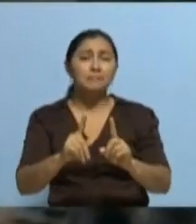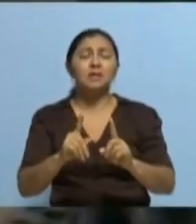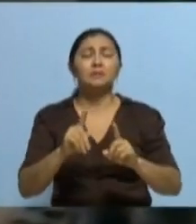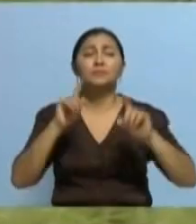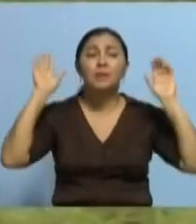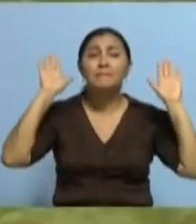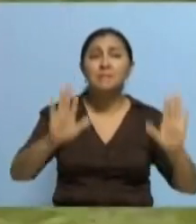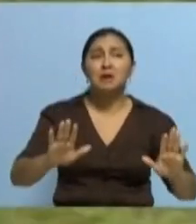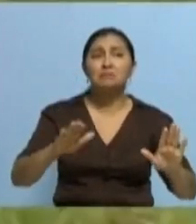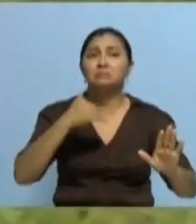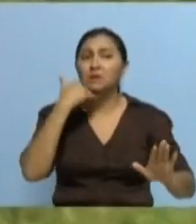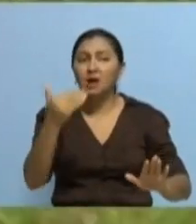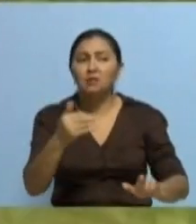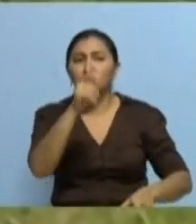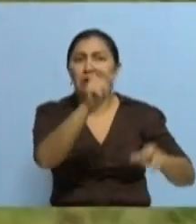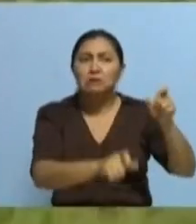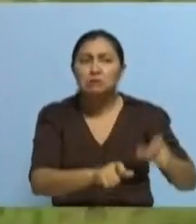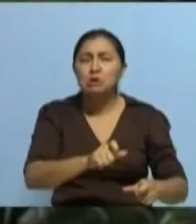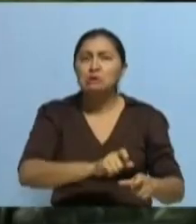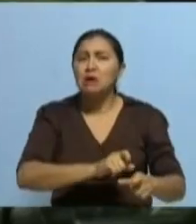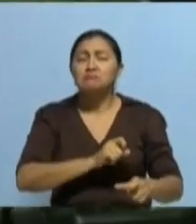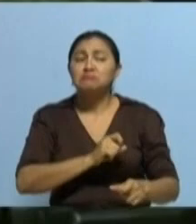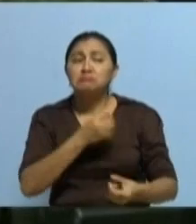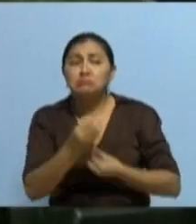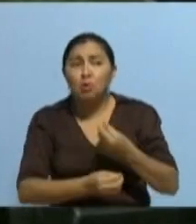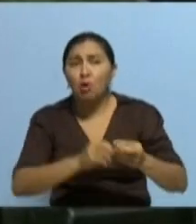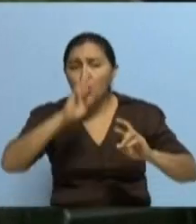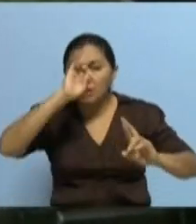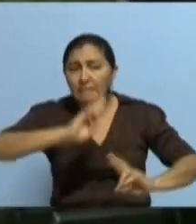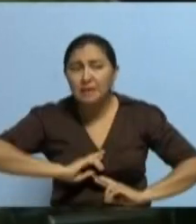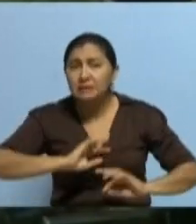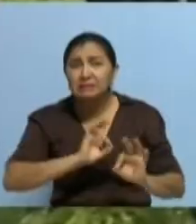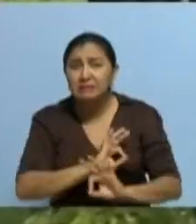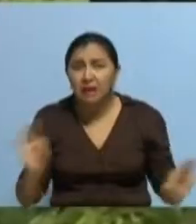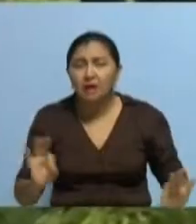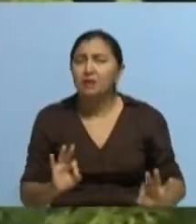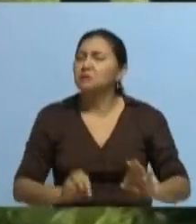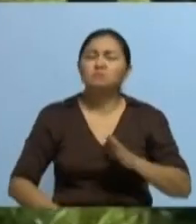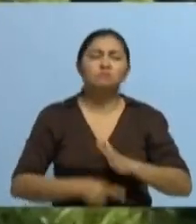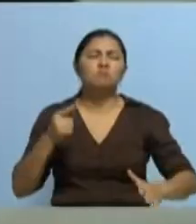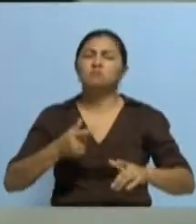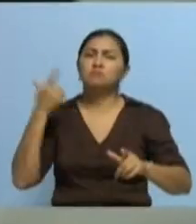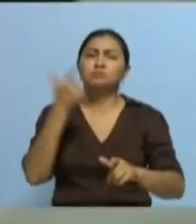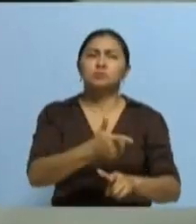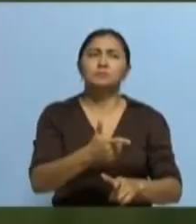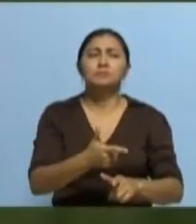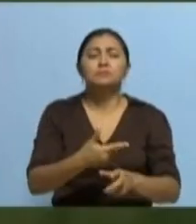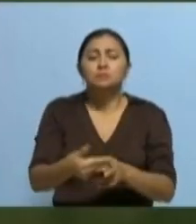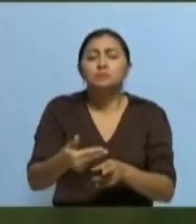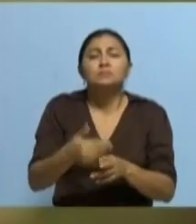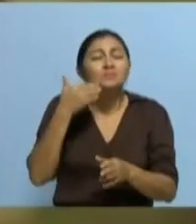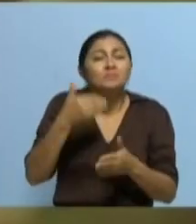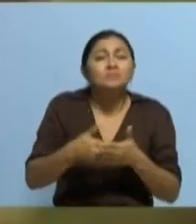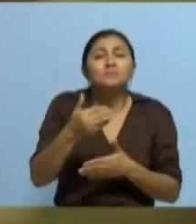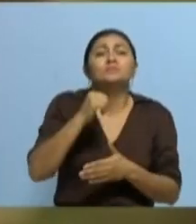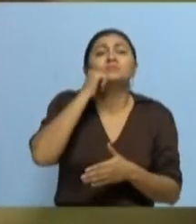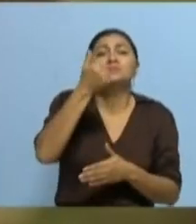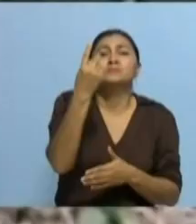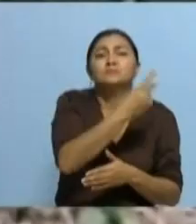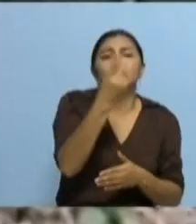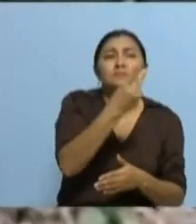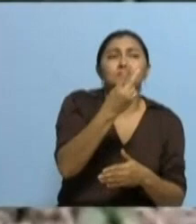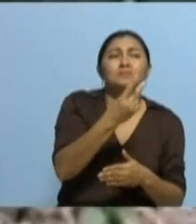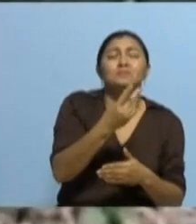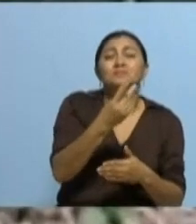tendrán compasión con quienes no acaten sus reglas durante este fin de semana. El paro armado inicia este viernes 14 de febrero y finaliza el